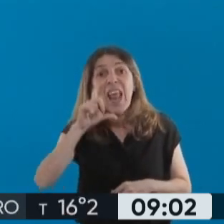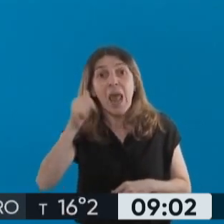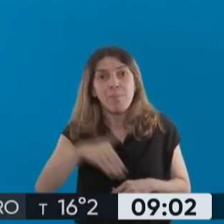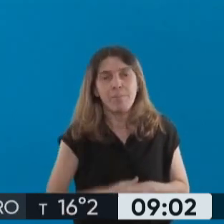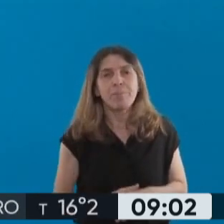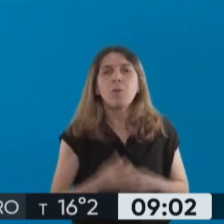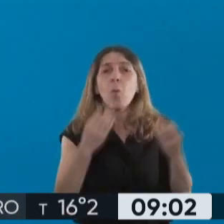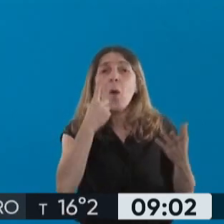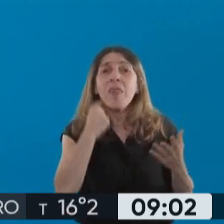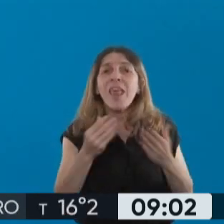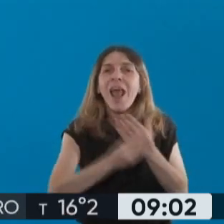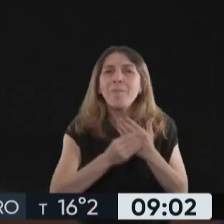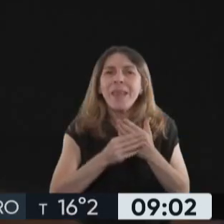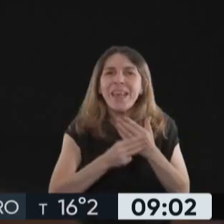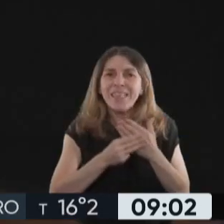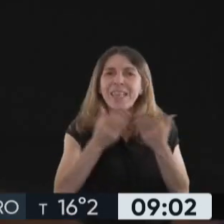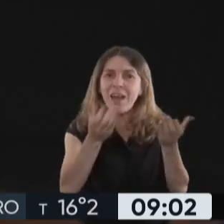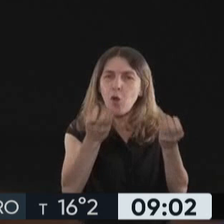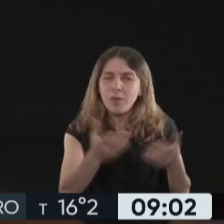Hola, buen día, ministra, ¿cómo le va?